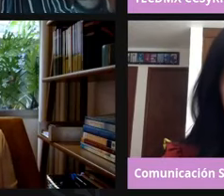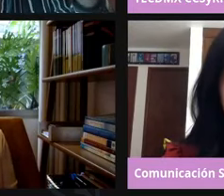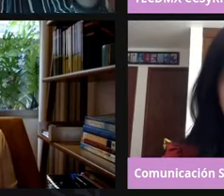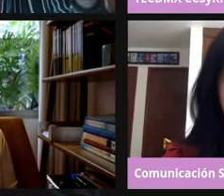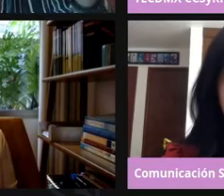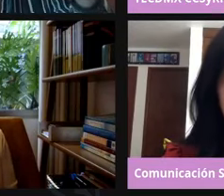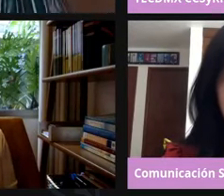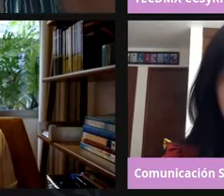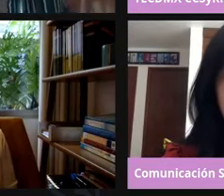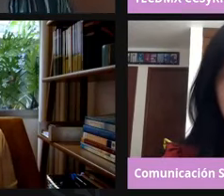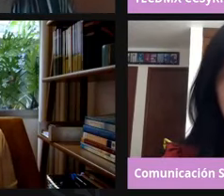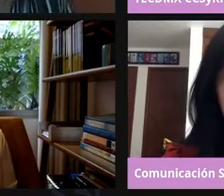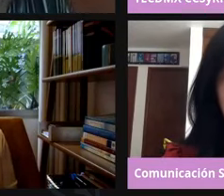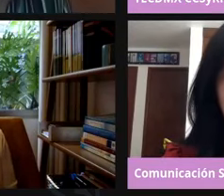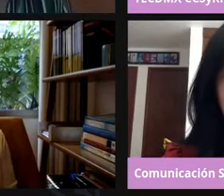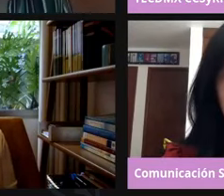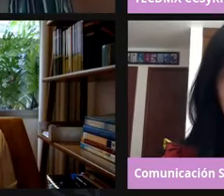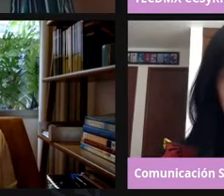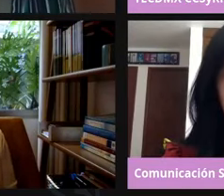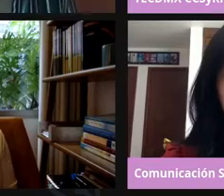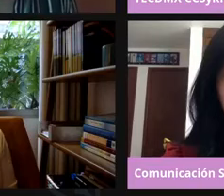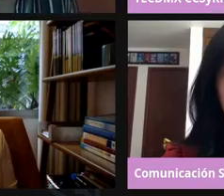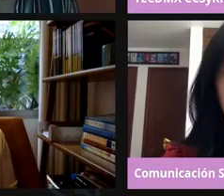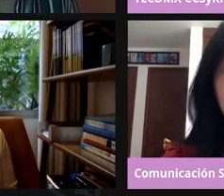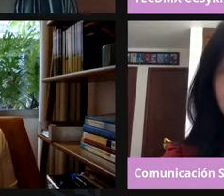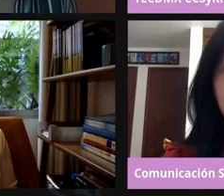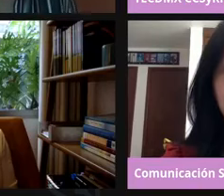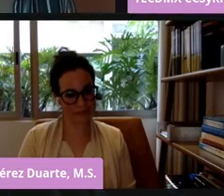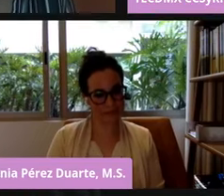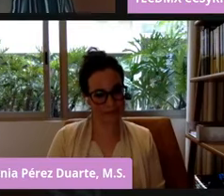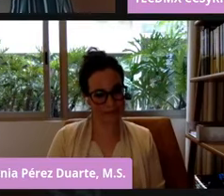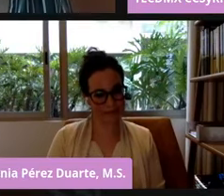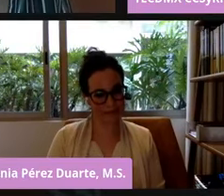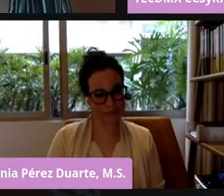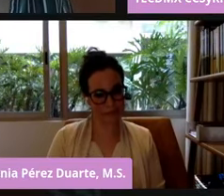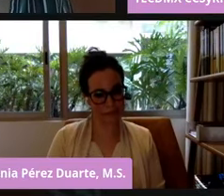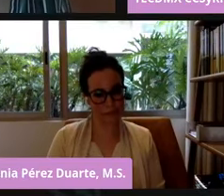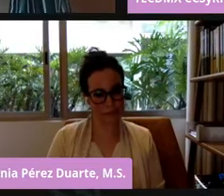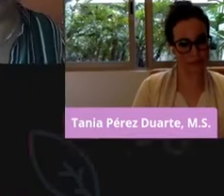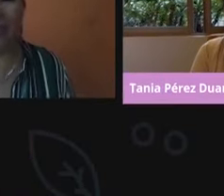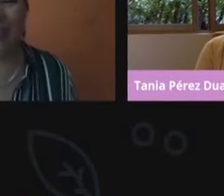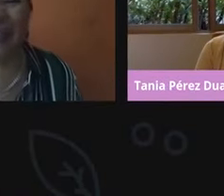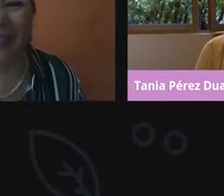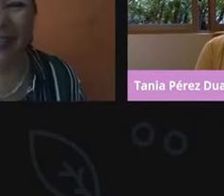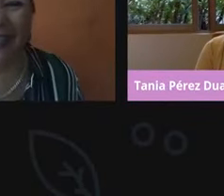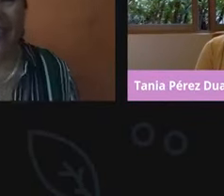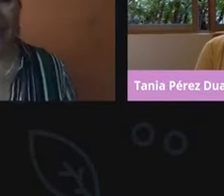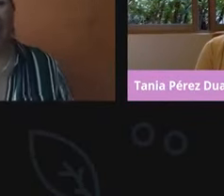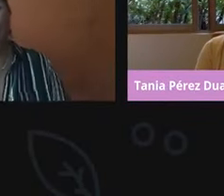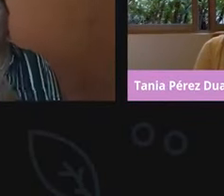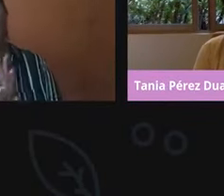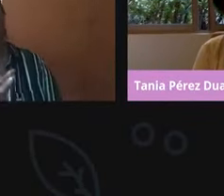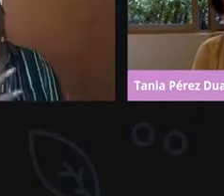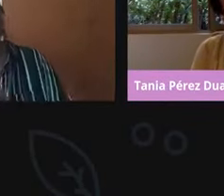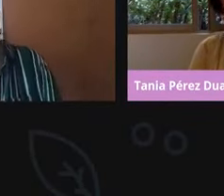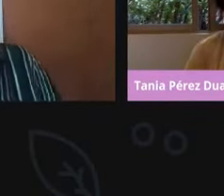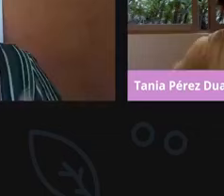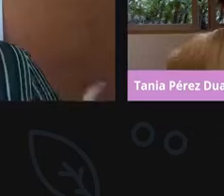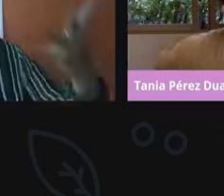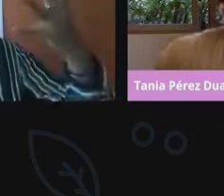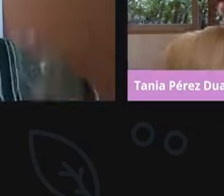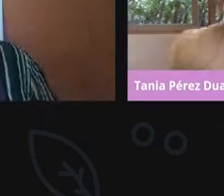sigamos atendiendo la programación. Gracias. Bonita tarde. Al ratito los veo otra vez. Doctora,